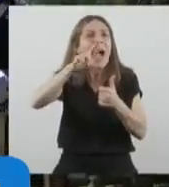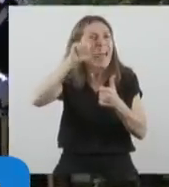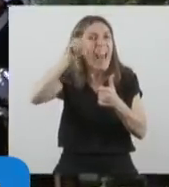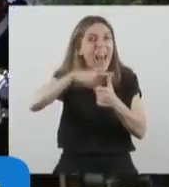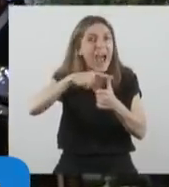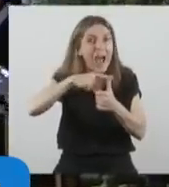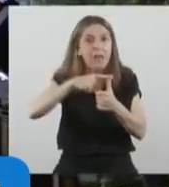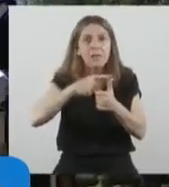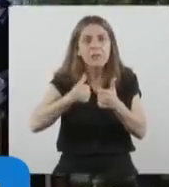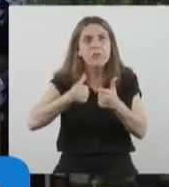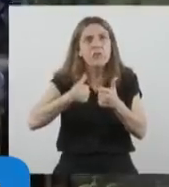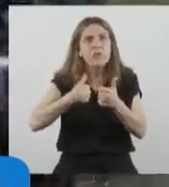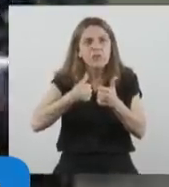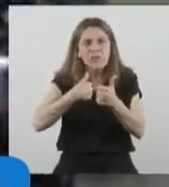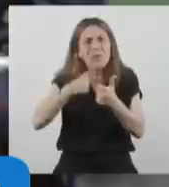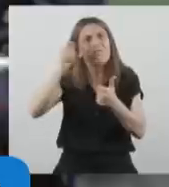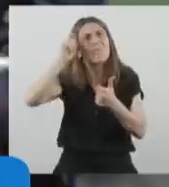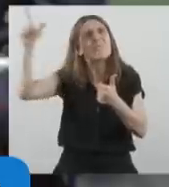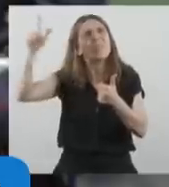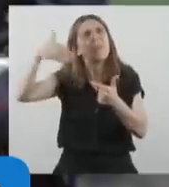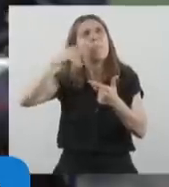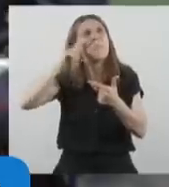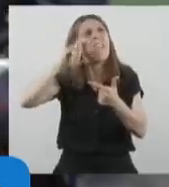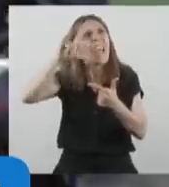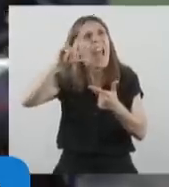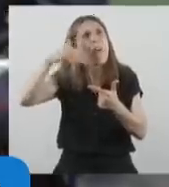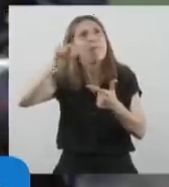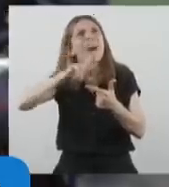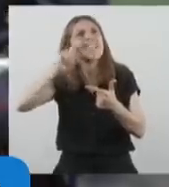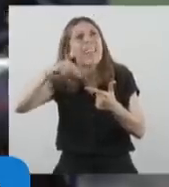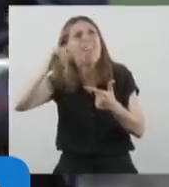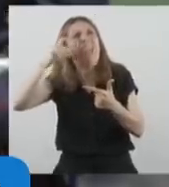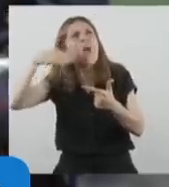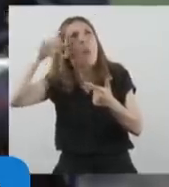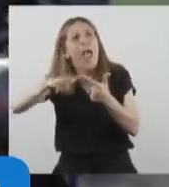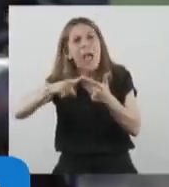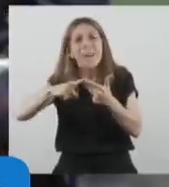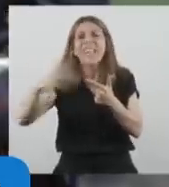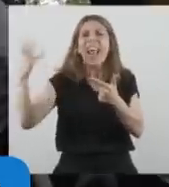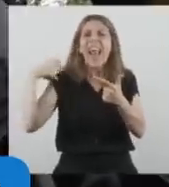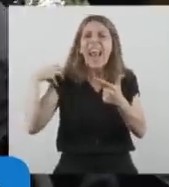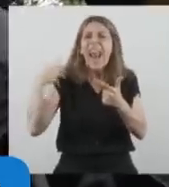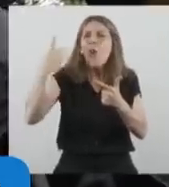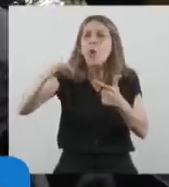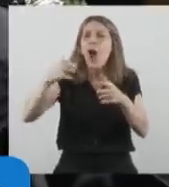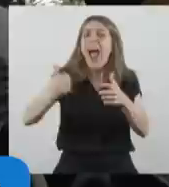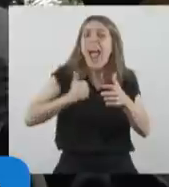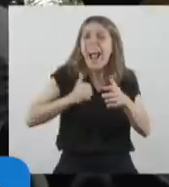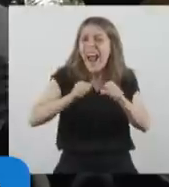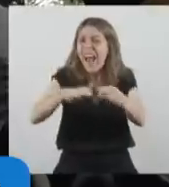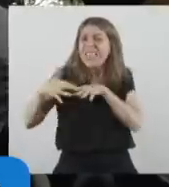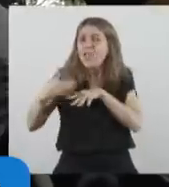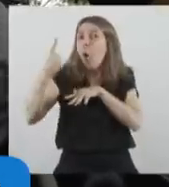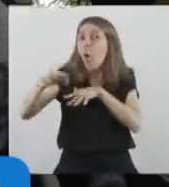no me lo imagino angustiado a miguel martín de güemes el único general del ejército argentino que murió en una